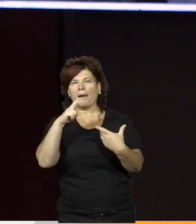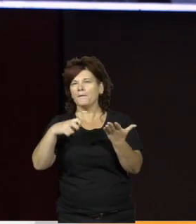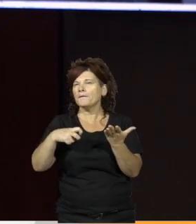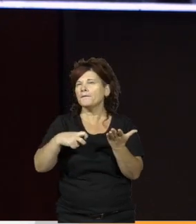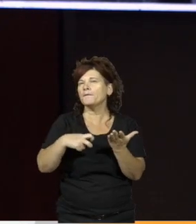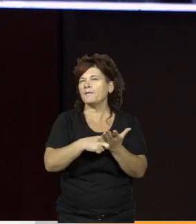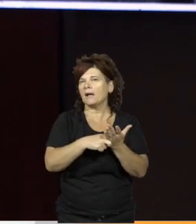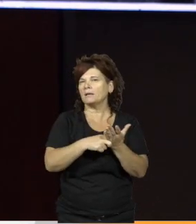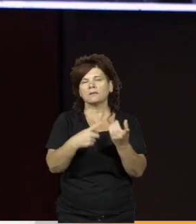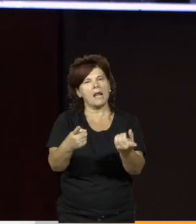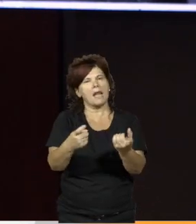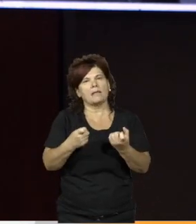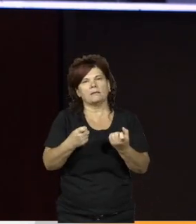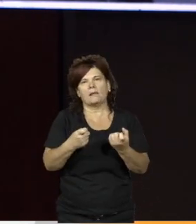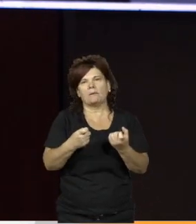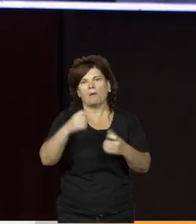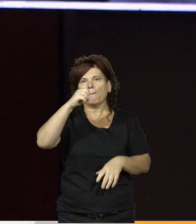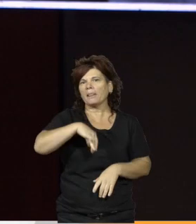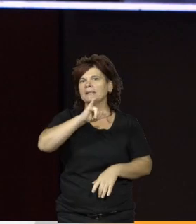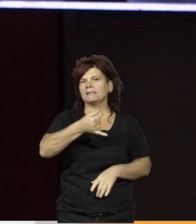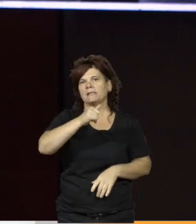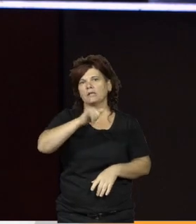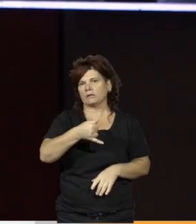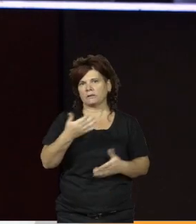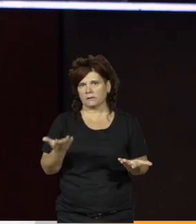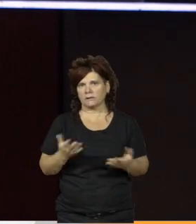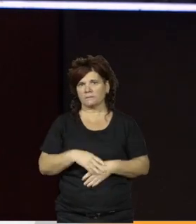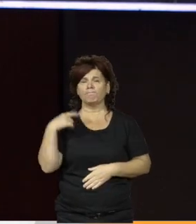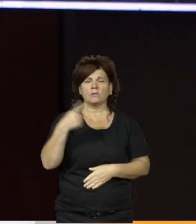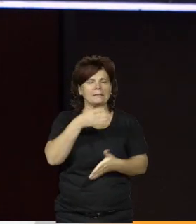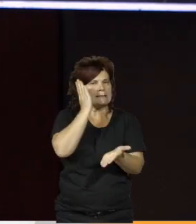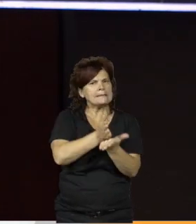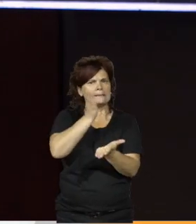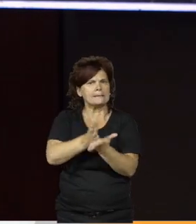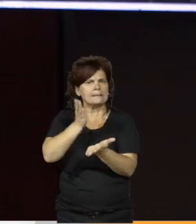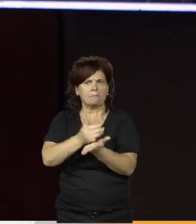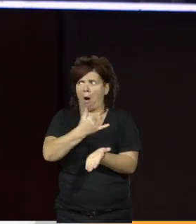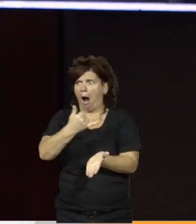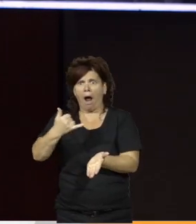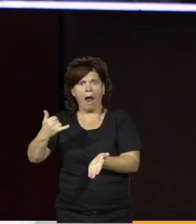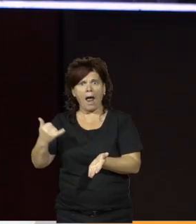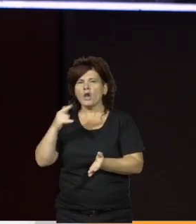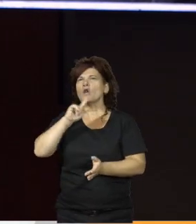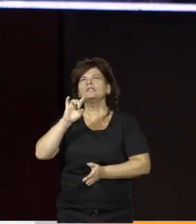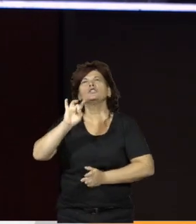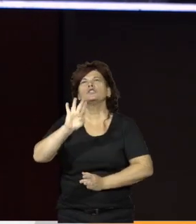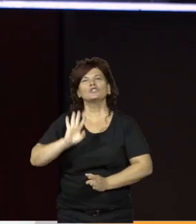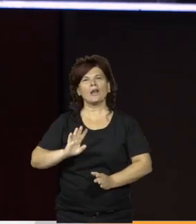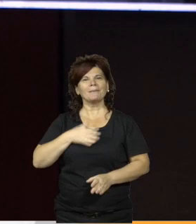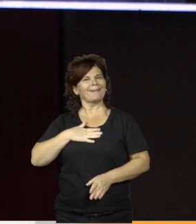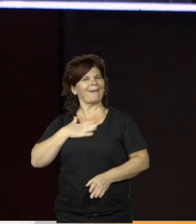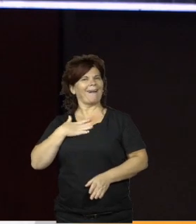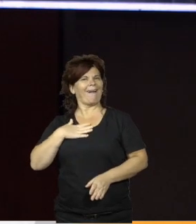necesariamente tenemos que estar. Y así como nosotros tenemos muchas multas hechas, no es realmente una alegría